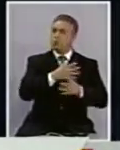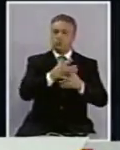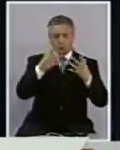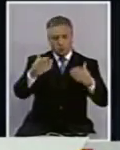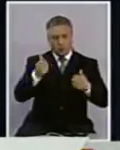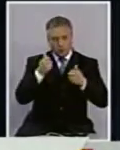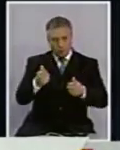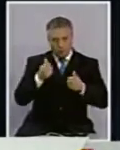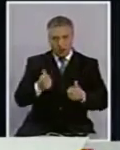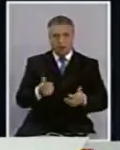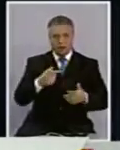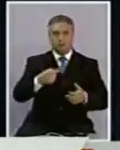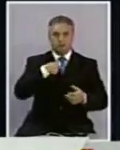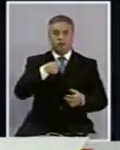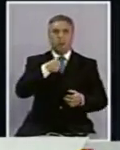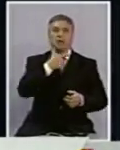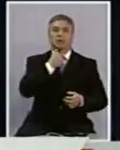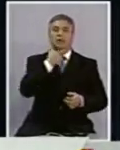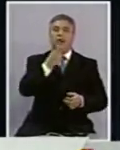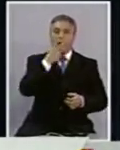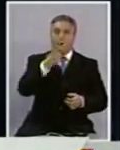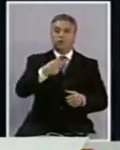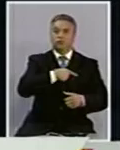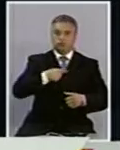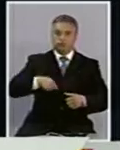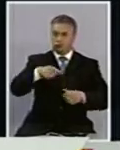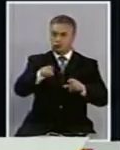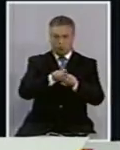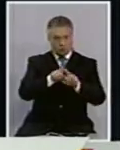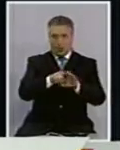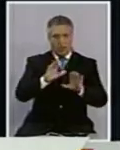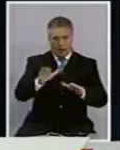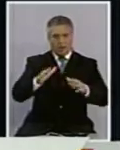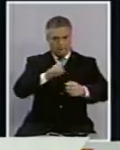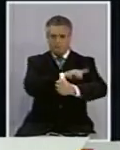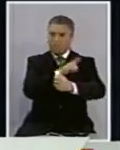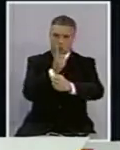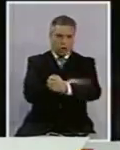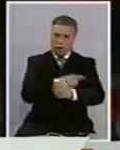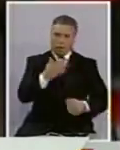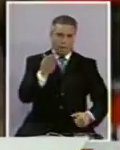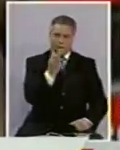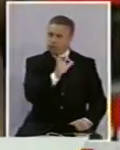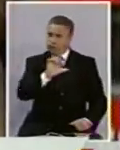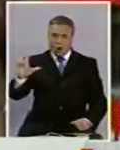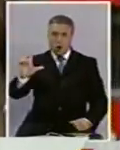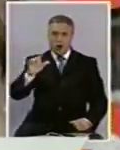sea, yo quería ver a Superman usando sus poderes a full y lo vi y quedé fascinado, me encantó.